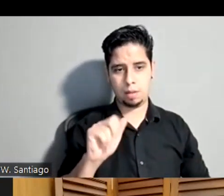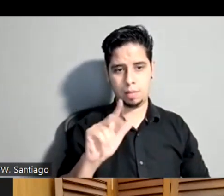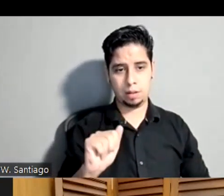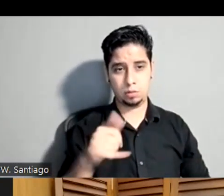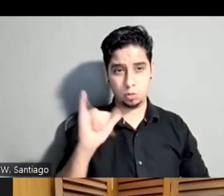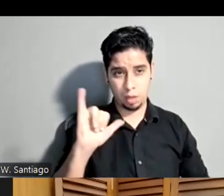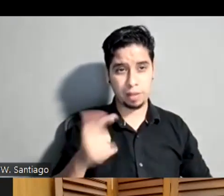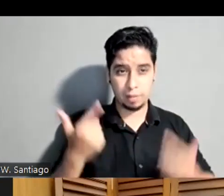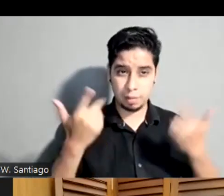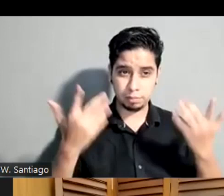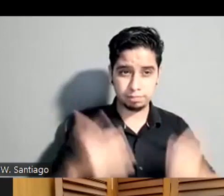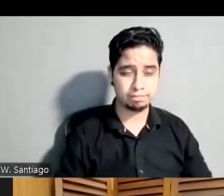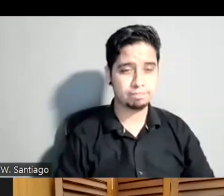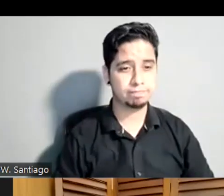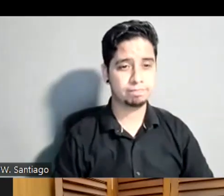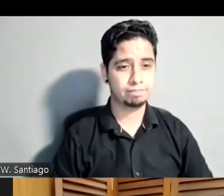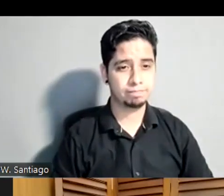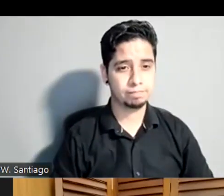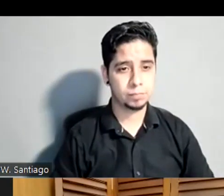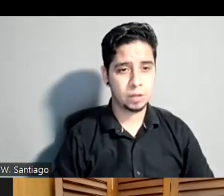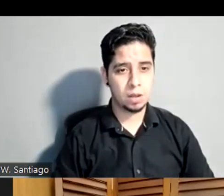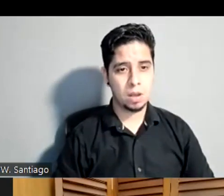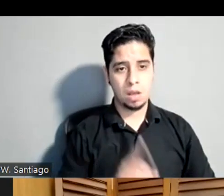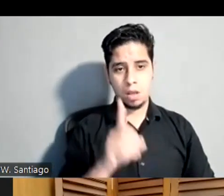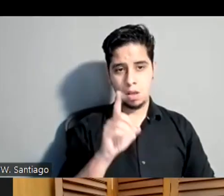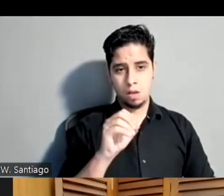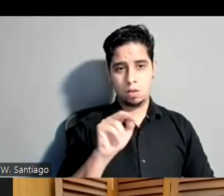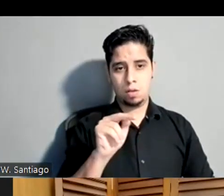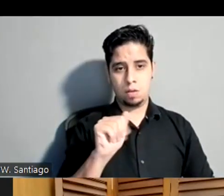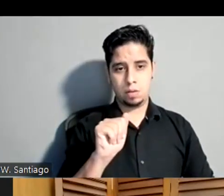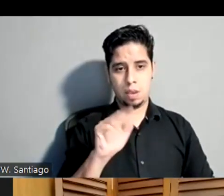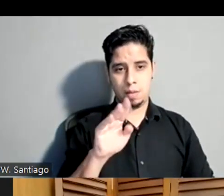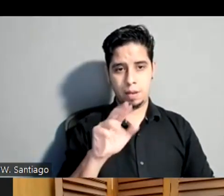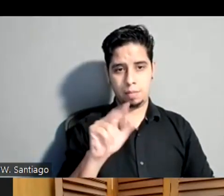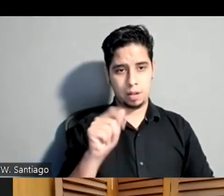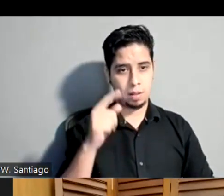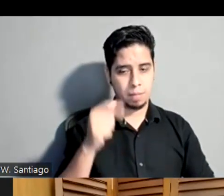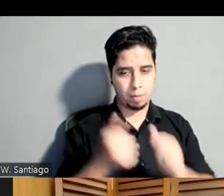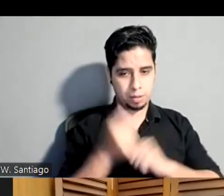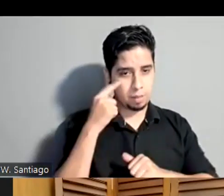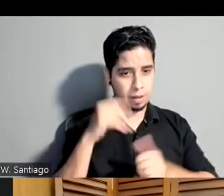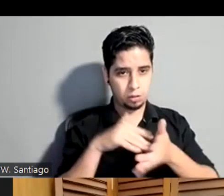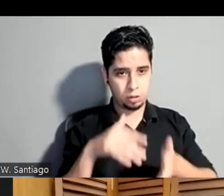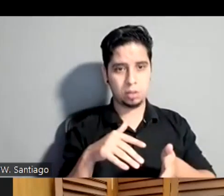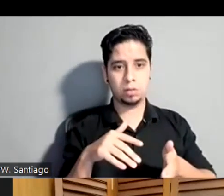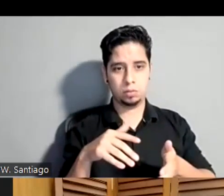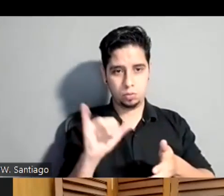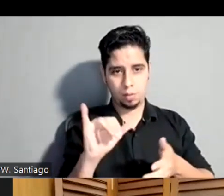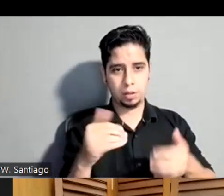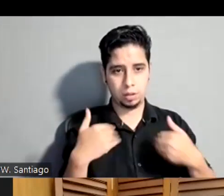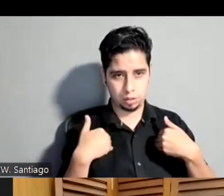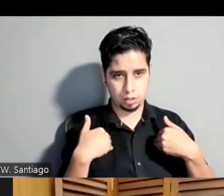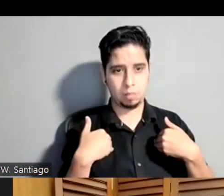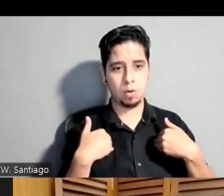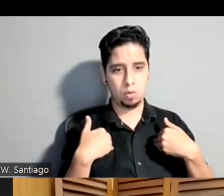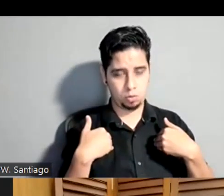se vive. Y aunque Doña Bárbara siempre tradicionalmente se monta para estudiantes, funciones escolares, tenemos una función de público